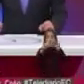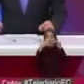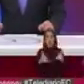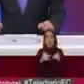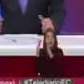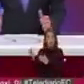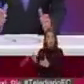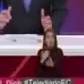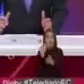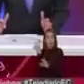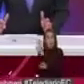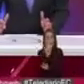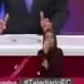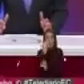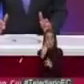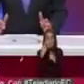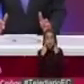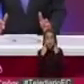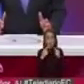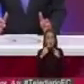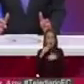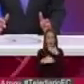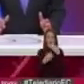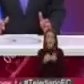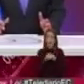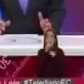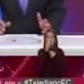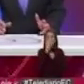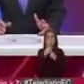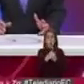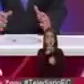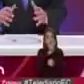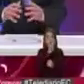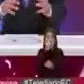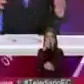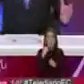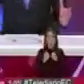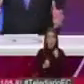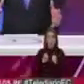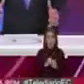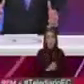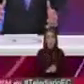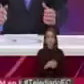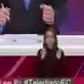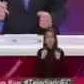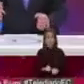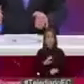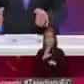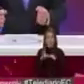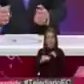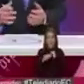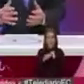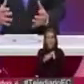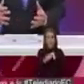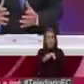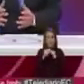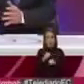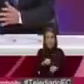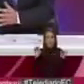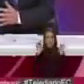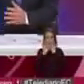emergencia sanitaria. Lo dijo durante su informe de la Nación el domingo 24 de mayo. ¿Cómo puede aportar también esta contribución, que por lo